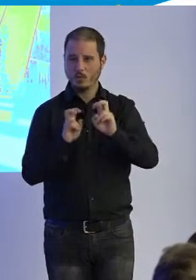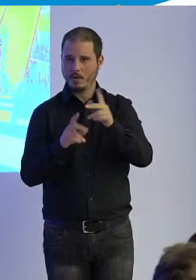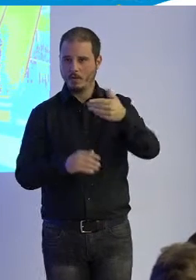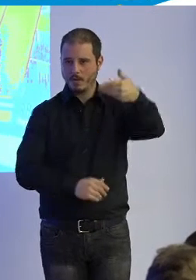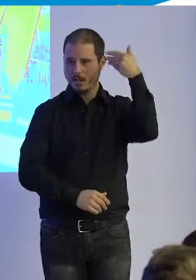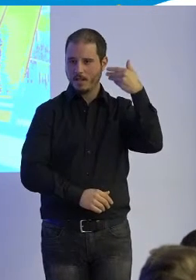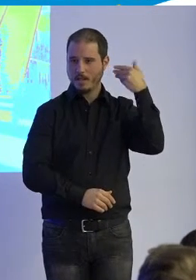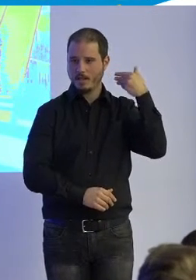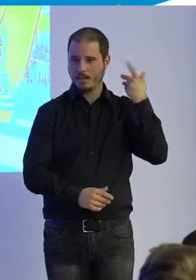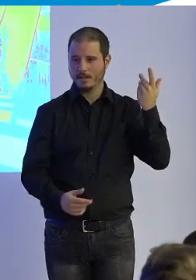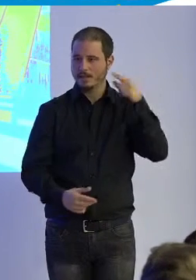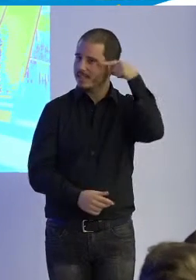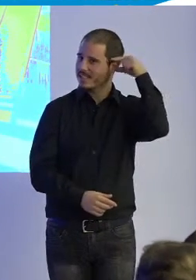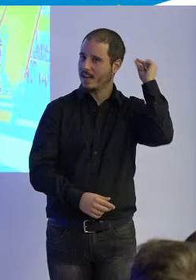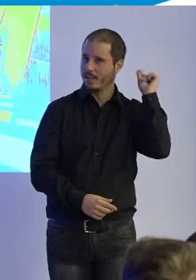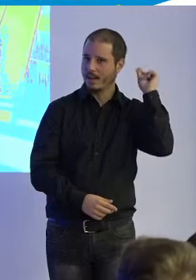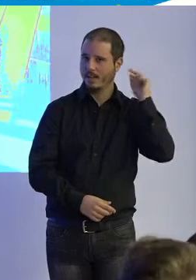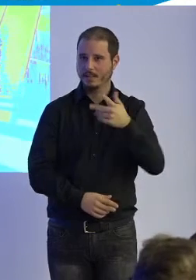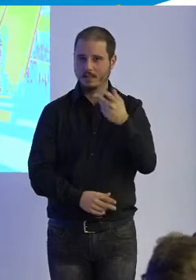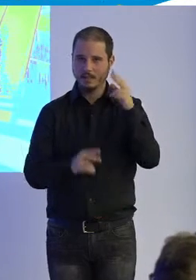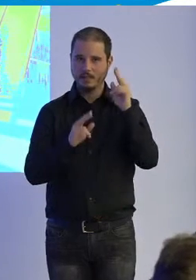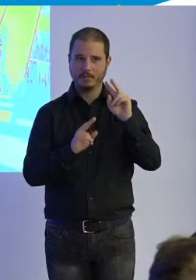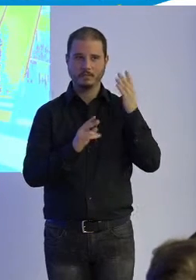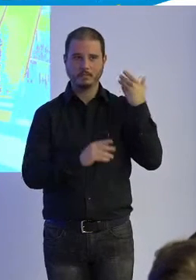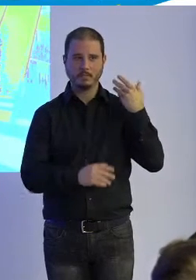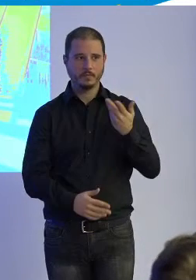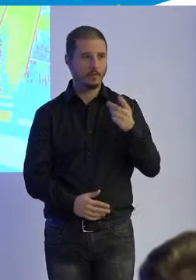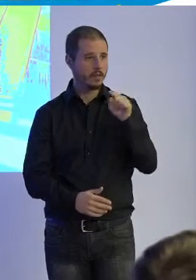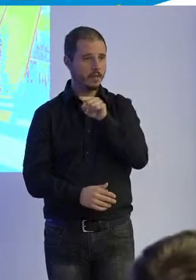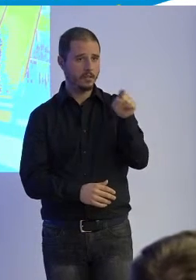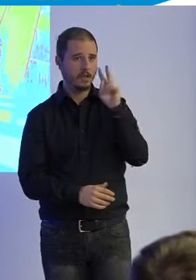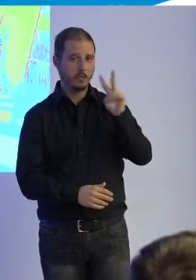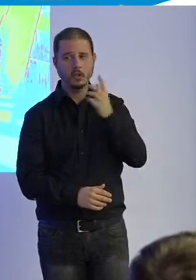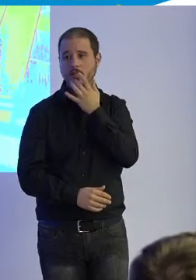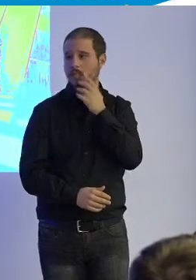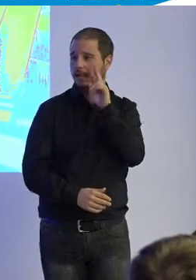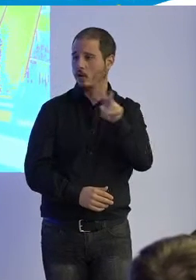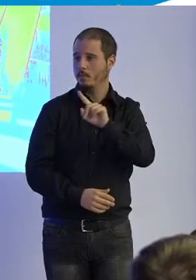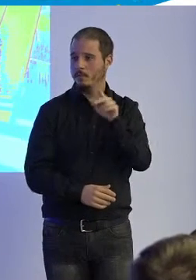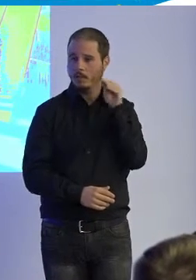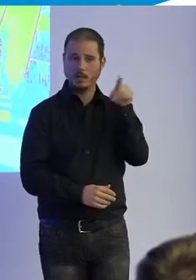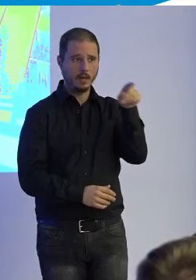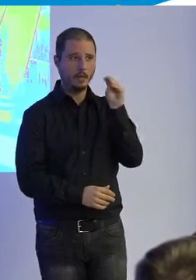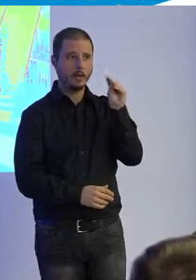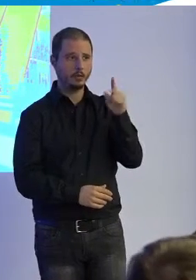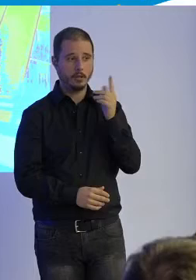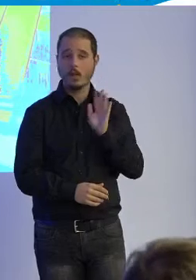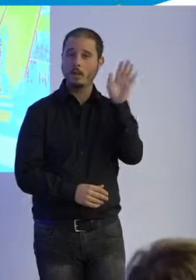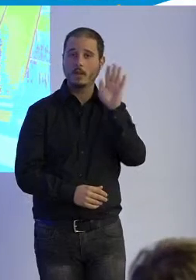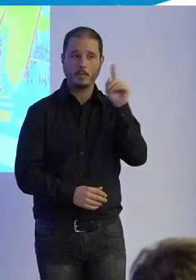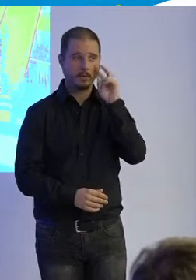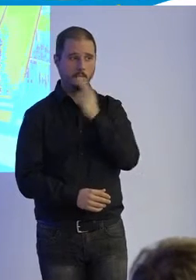con lo cual sabe lo que es un holodeck. Nosotros también. Bien. Solo a ese le preguntáis en el café qué es un holodeck. Levanta la mano para que te vean bien,